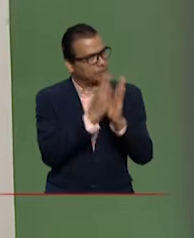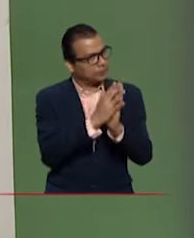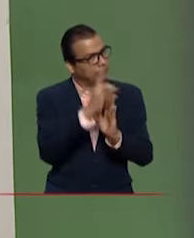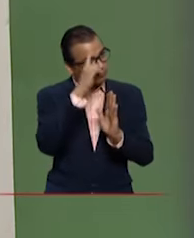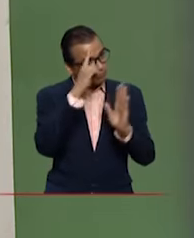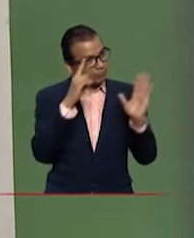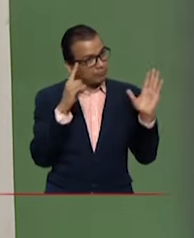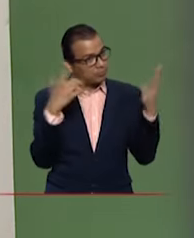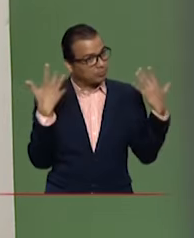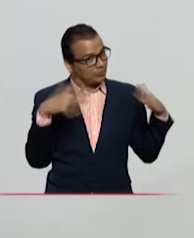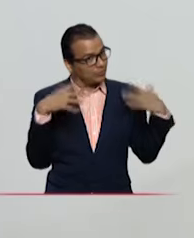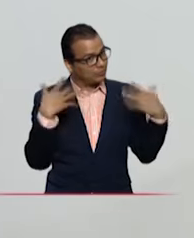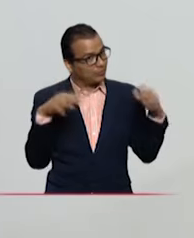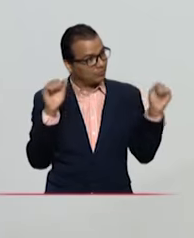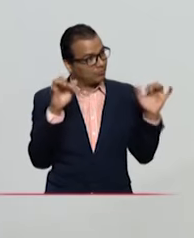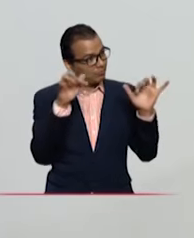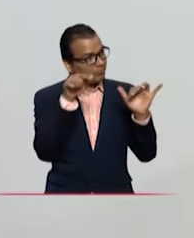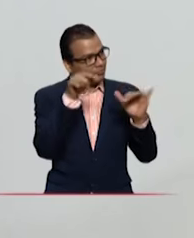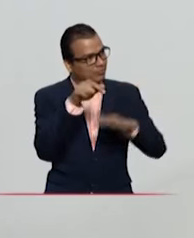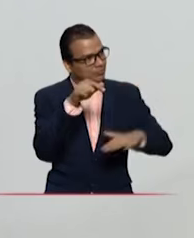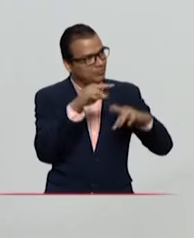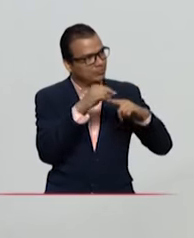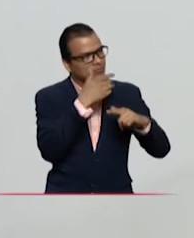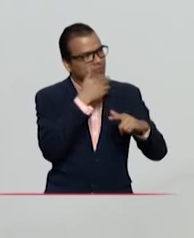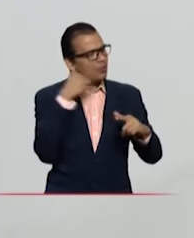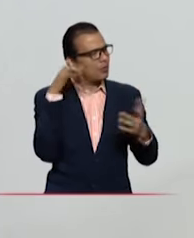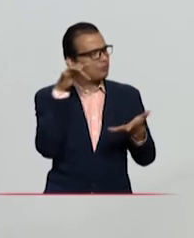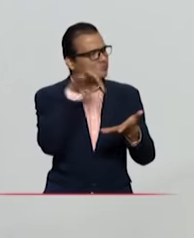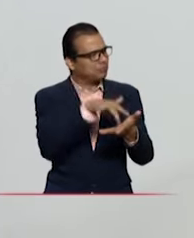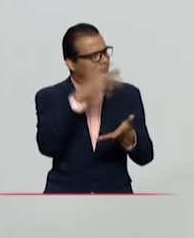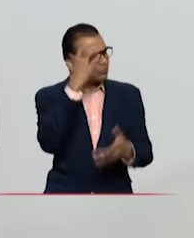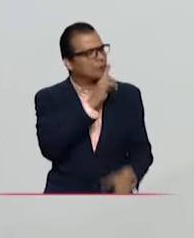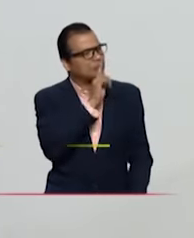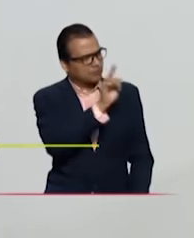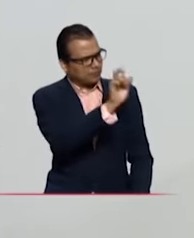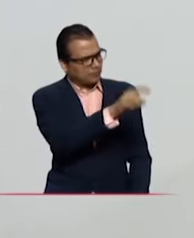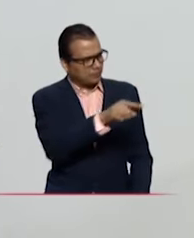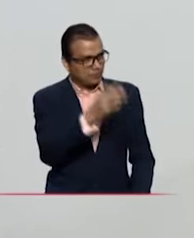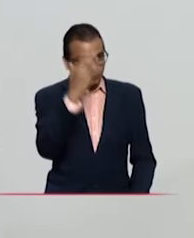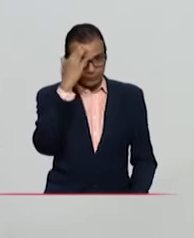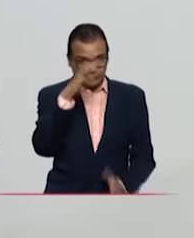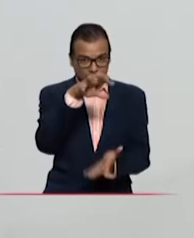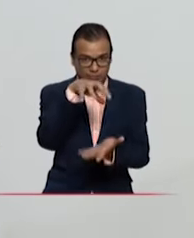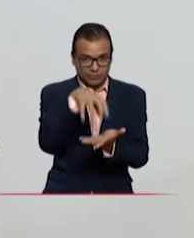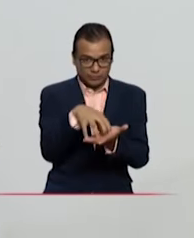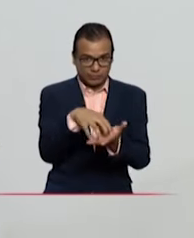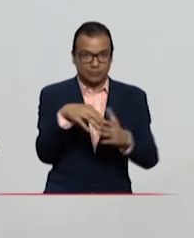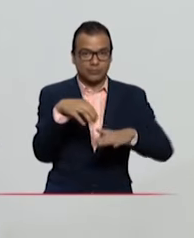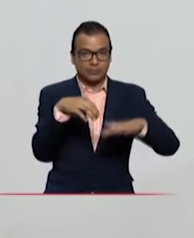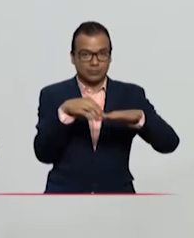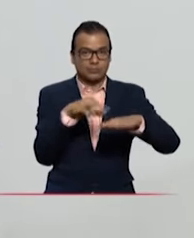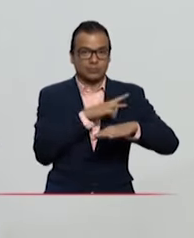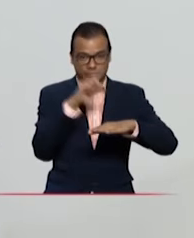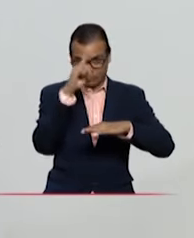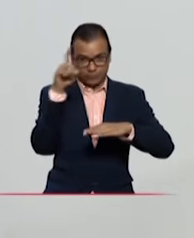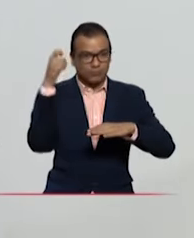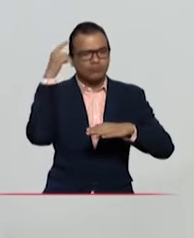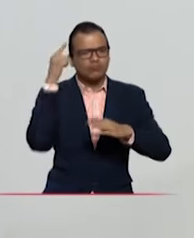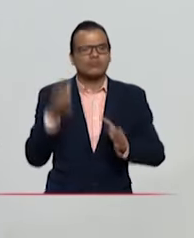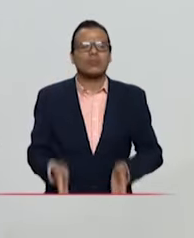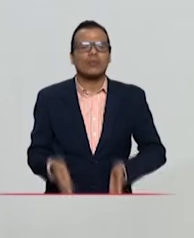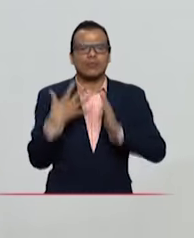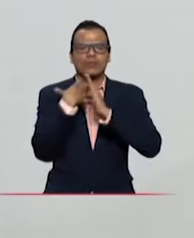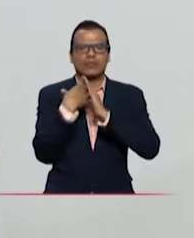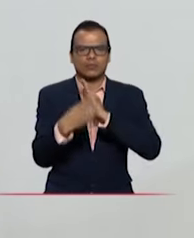zona verde, director? Bueno, en primer lugar, decirles que la plazoleta de San Francisco va a ser el espacio de la